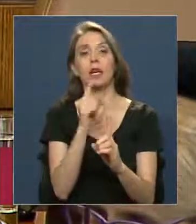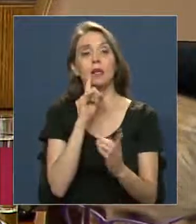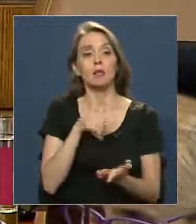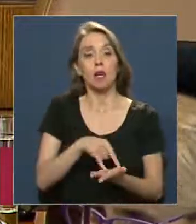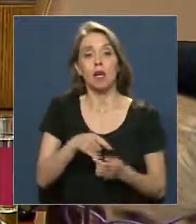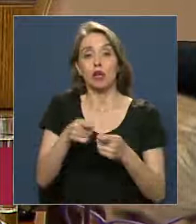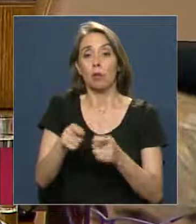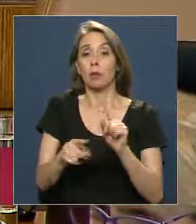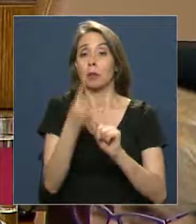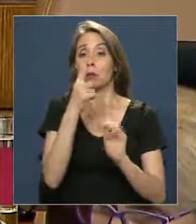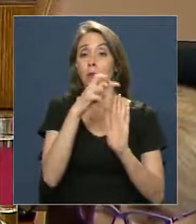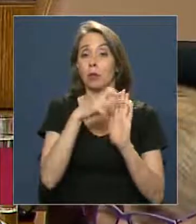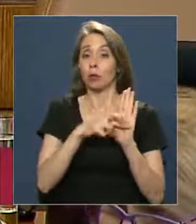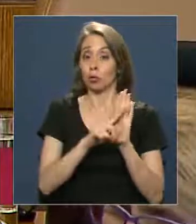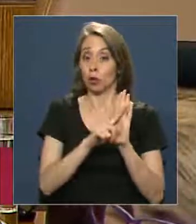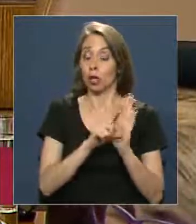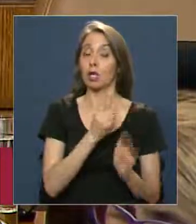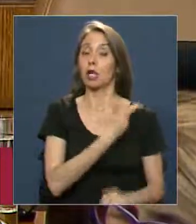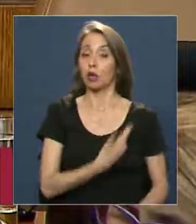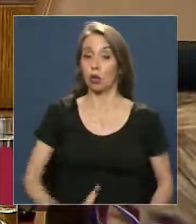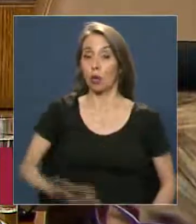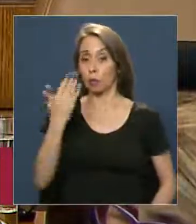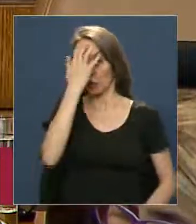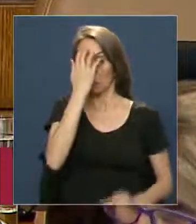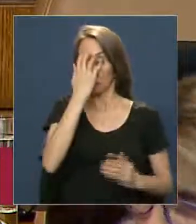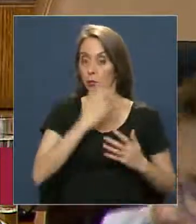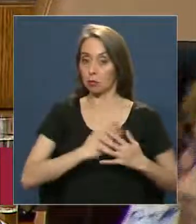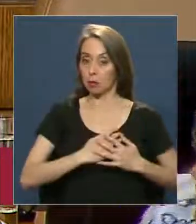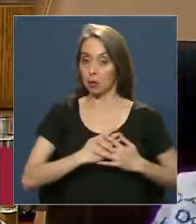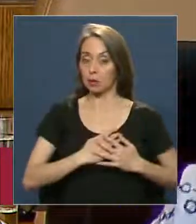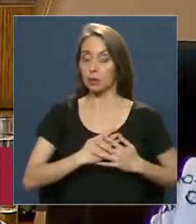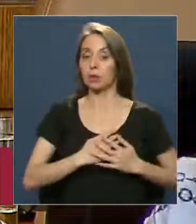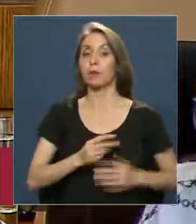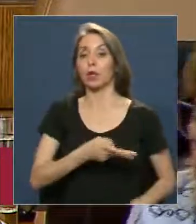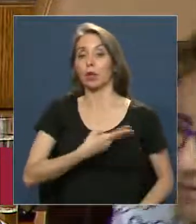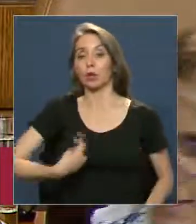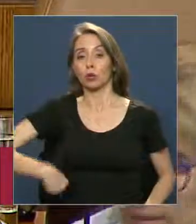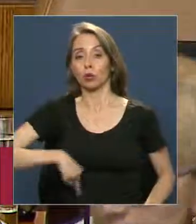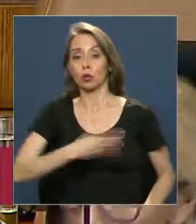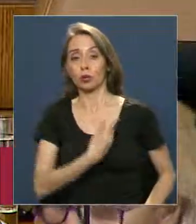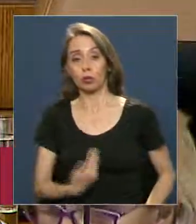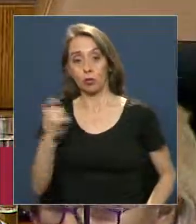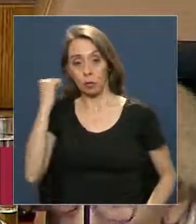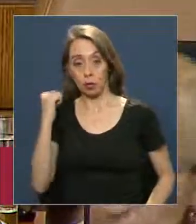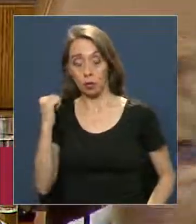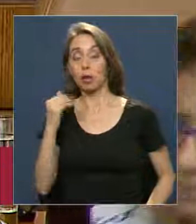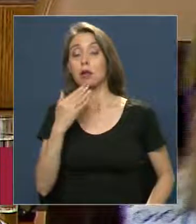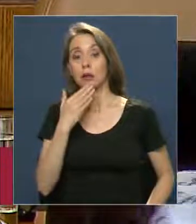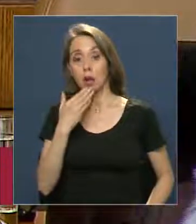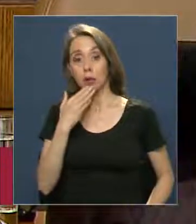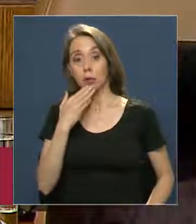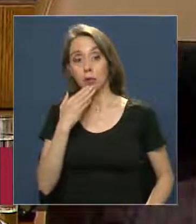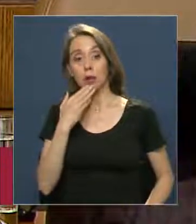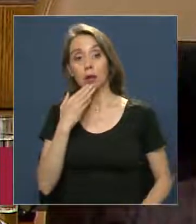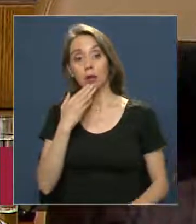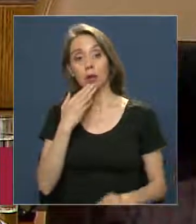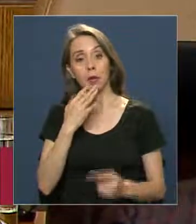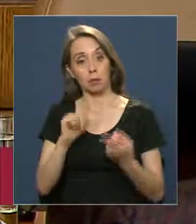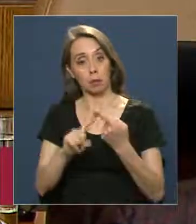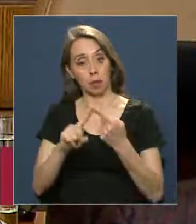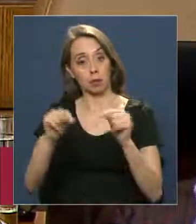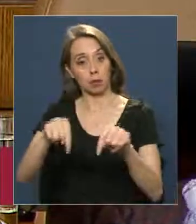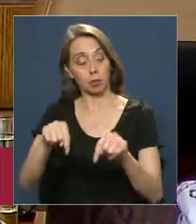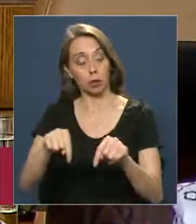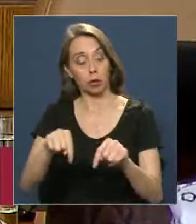anterior. Nuestro gobierno estuvo presente también acá, pero claramente hay que